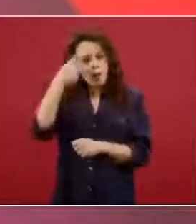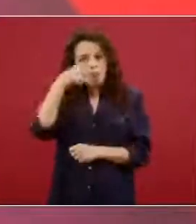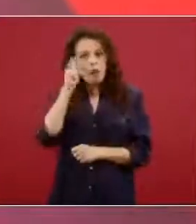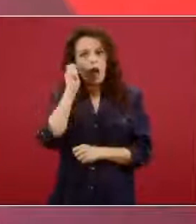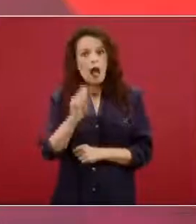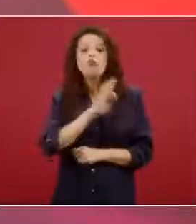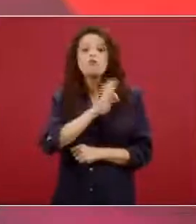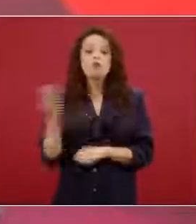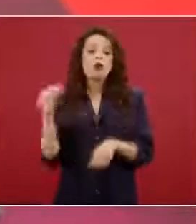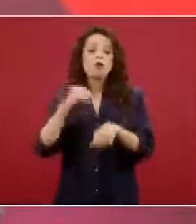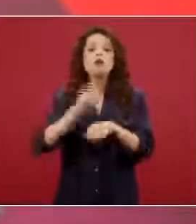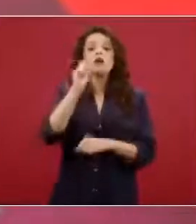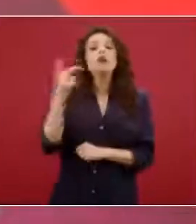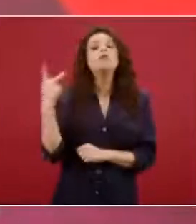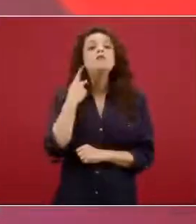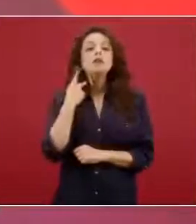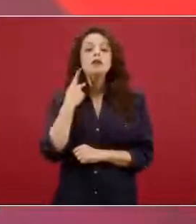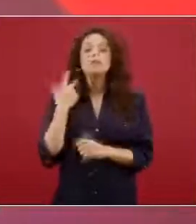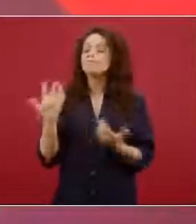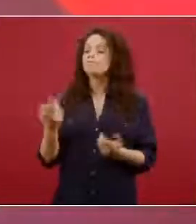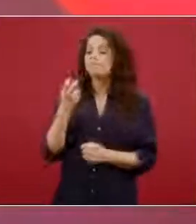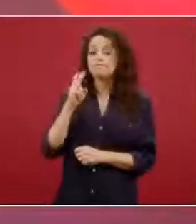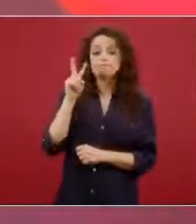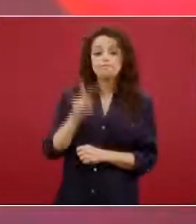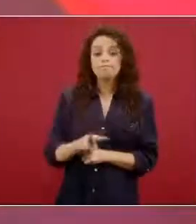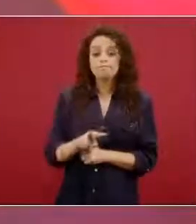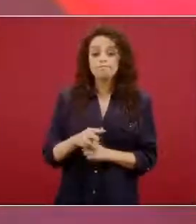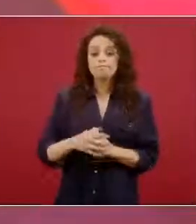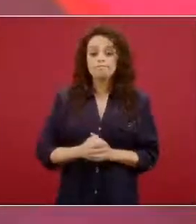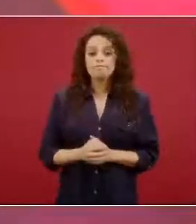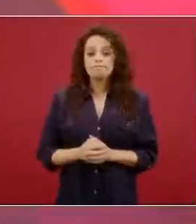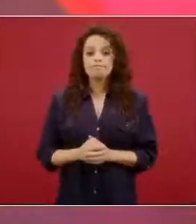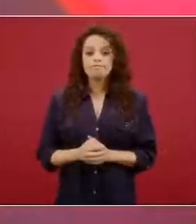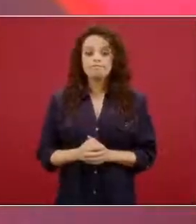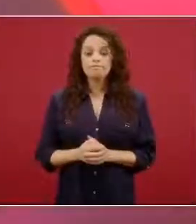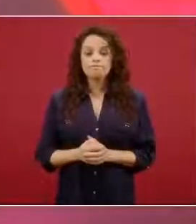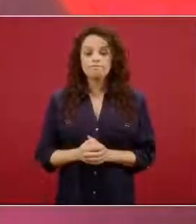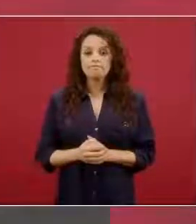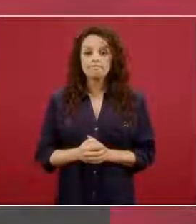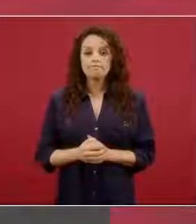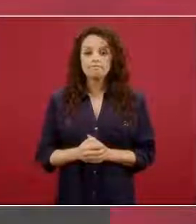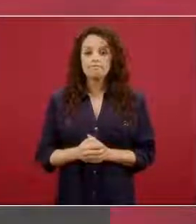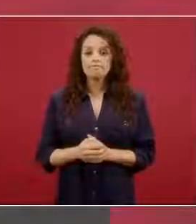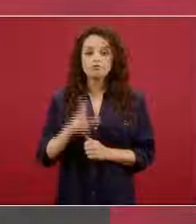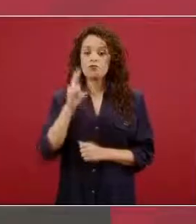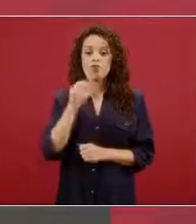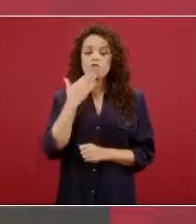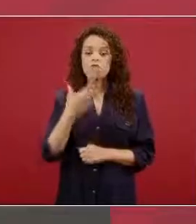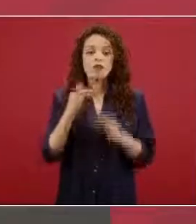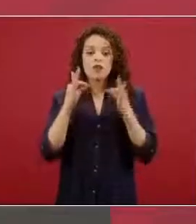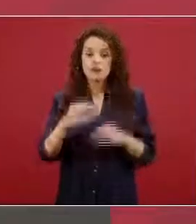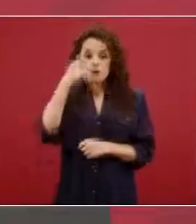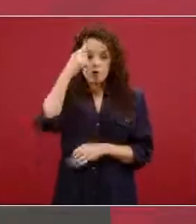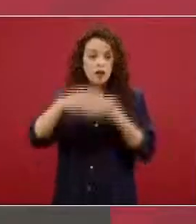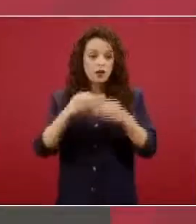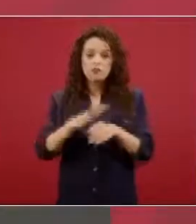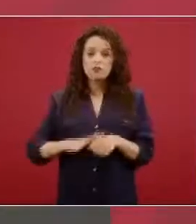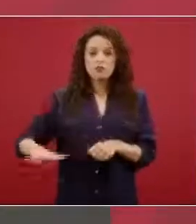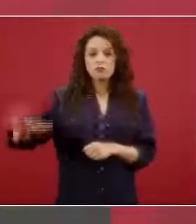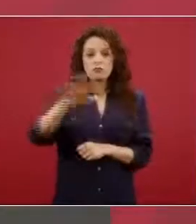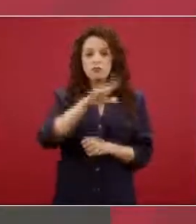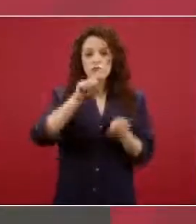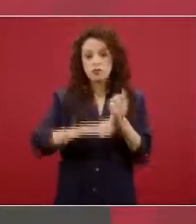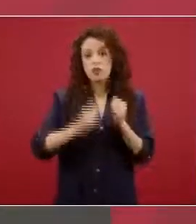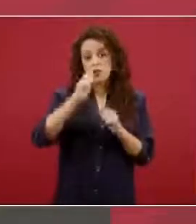posicionamientos políticos, nos parece, por decirlo menos, poco favorable a el bien común, al interés superior